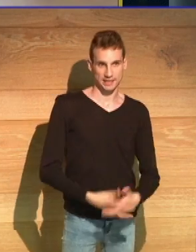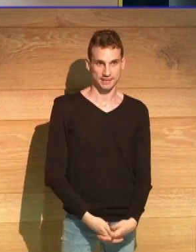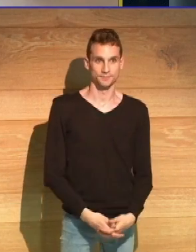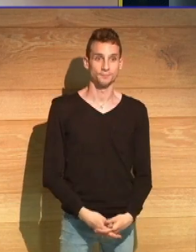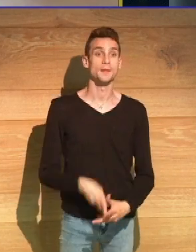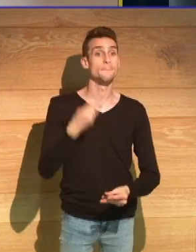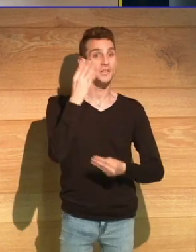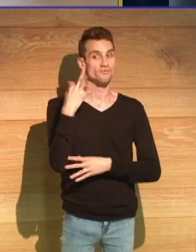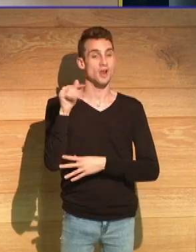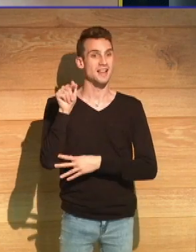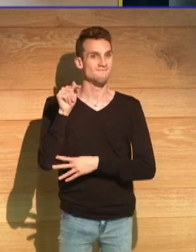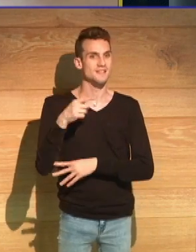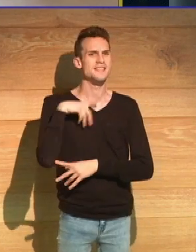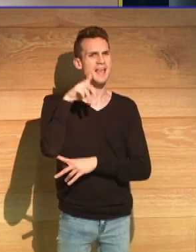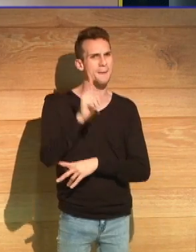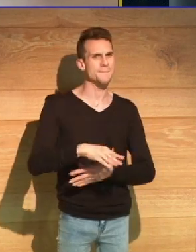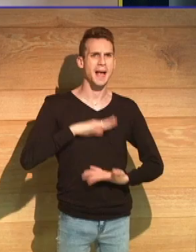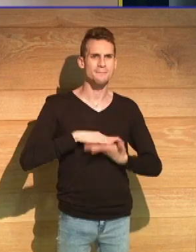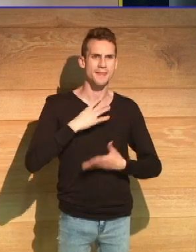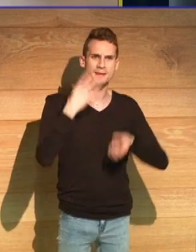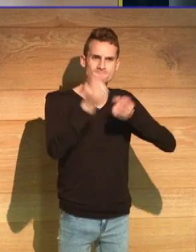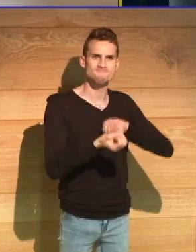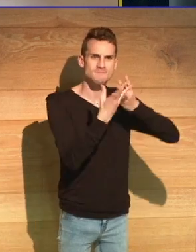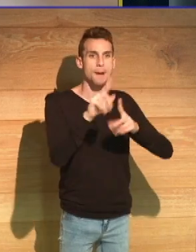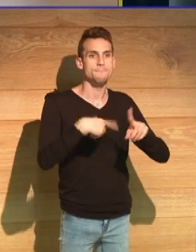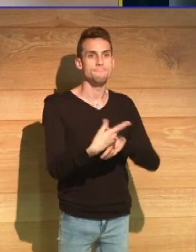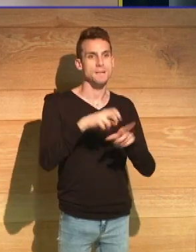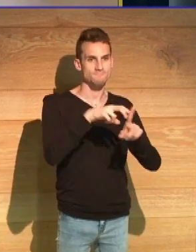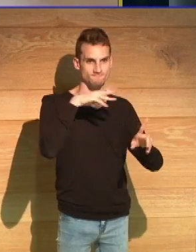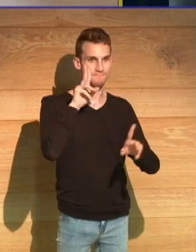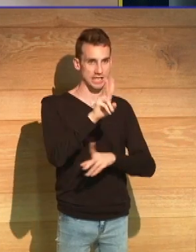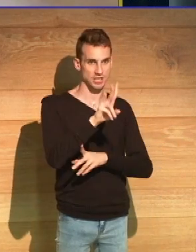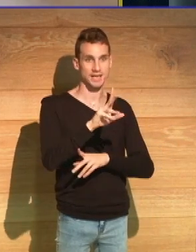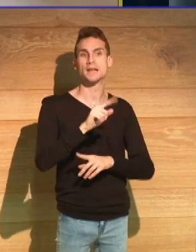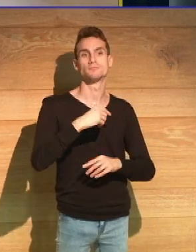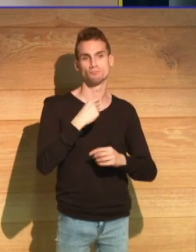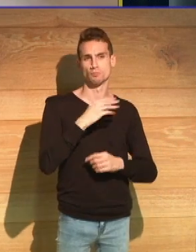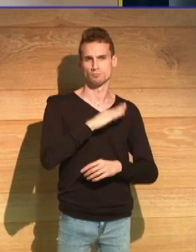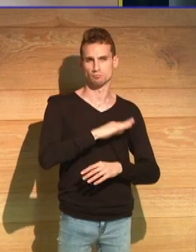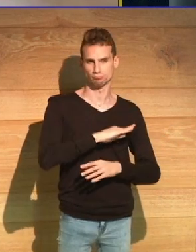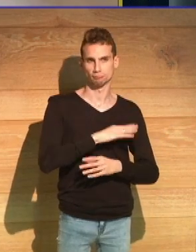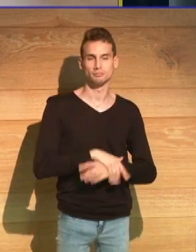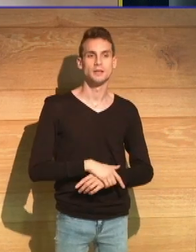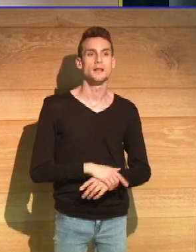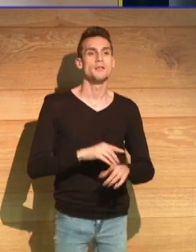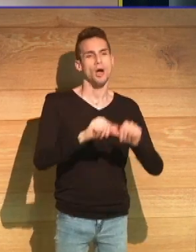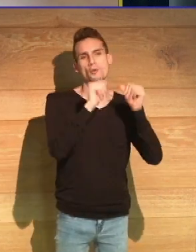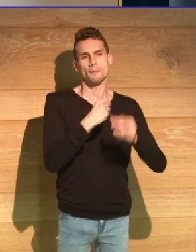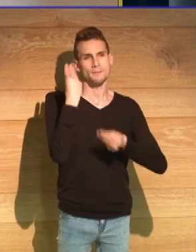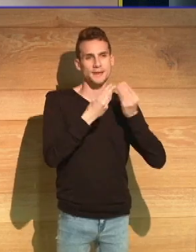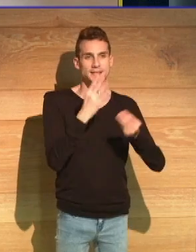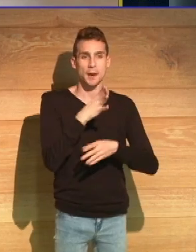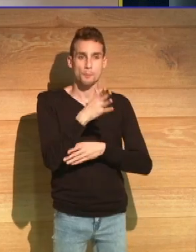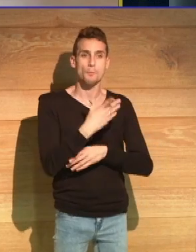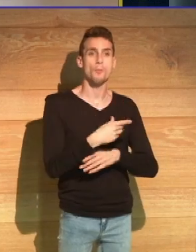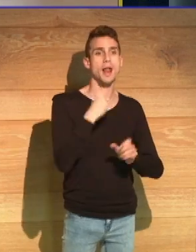Creo que él también tenía una enorme capacidad narrativa y visionaria a la hora de responsabilizar o de alguna manera pensar que las actitudes